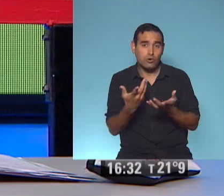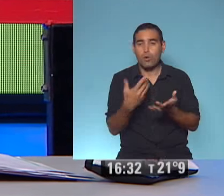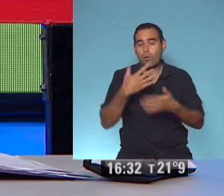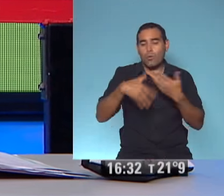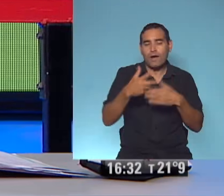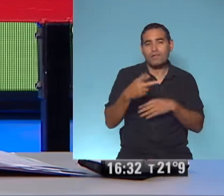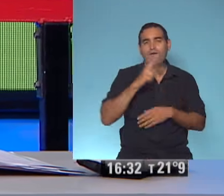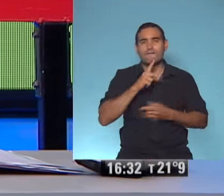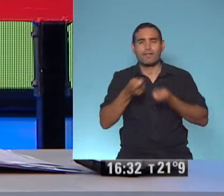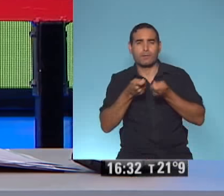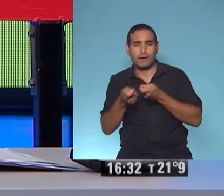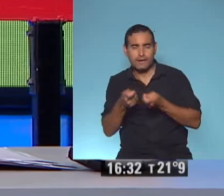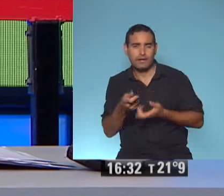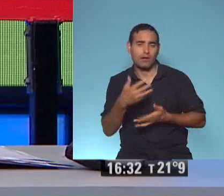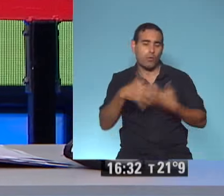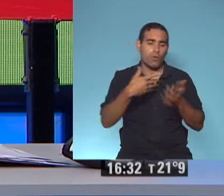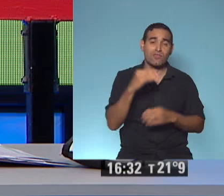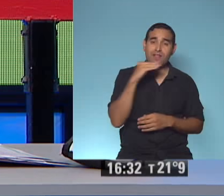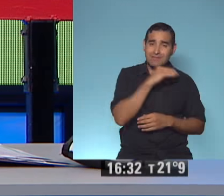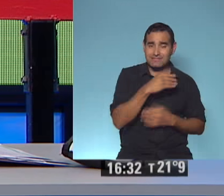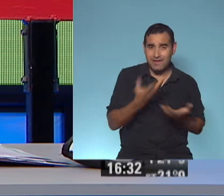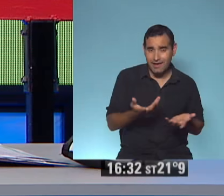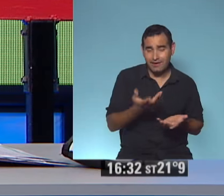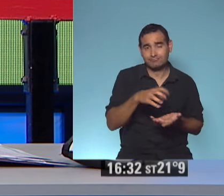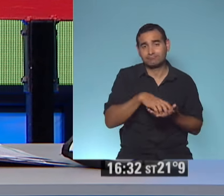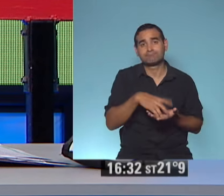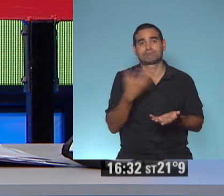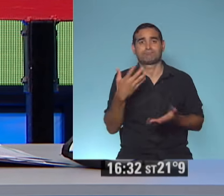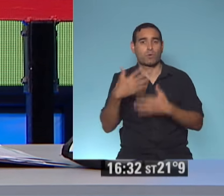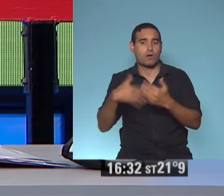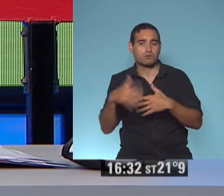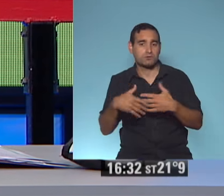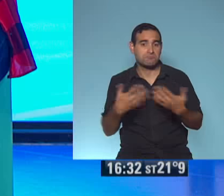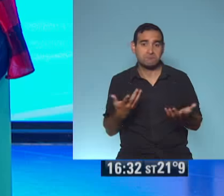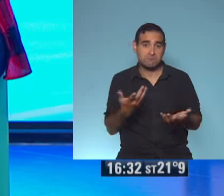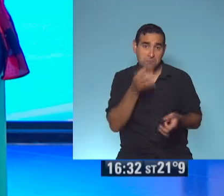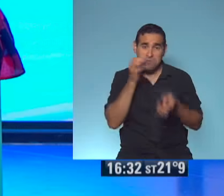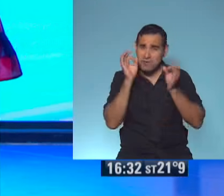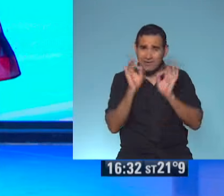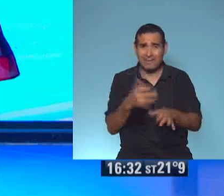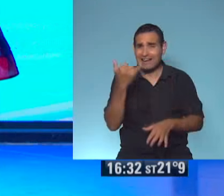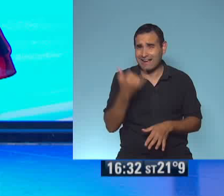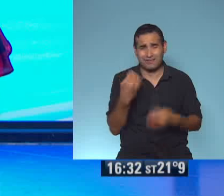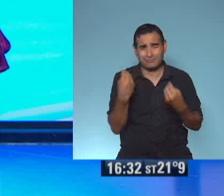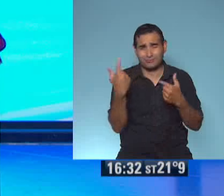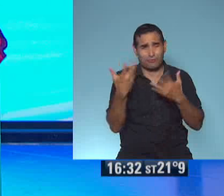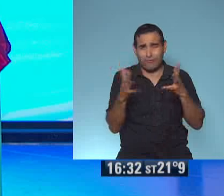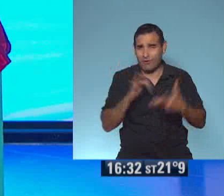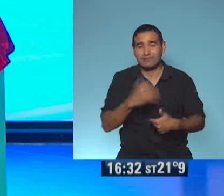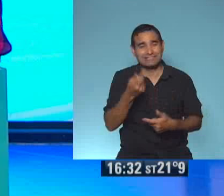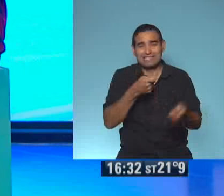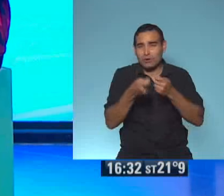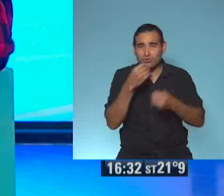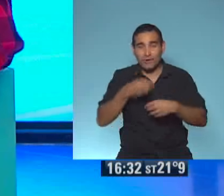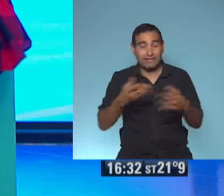a la verdulería, jugando al almacén, jugando a lo que quieran, hay un montón de maneras, a cualquier negocio, ¿no? De